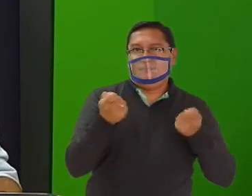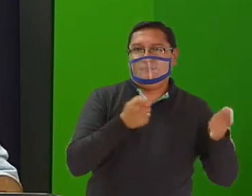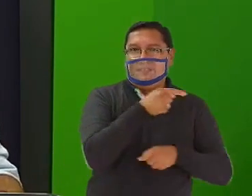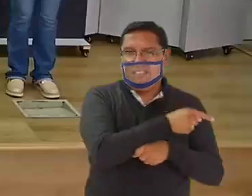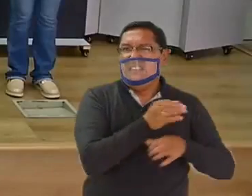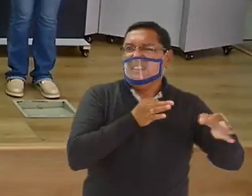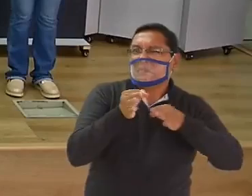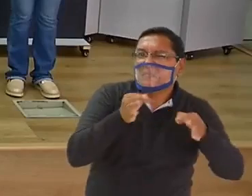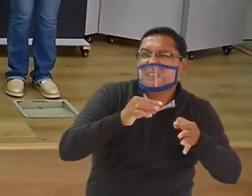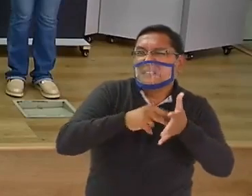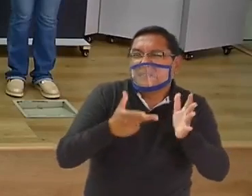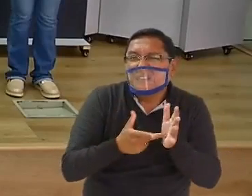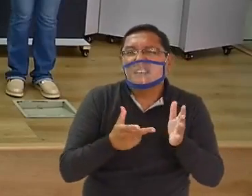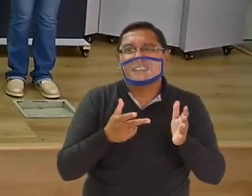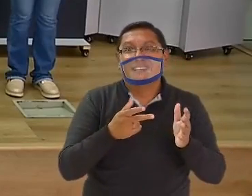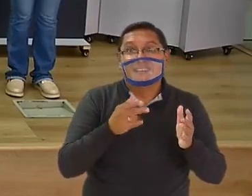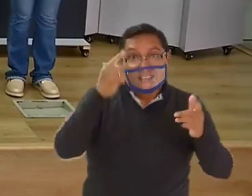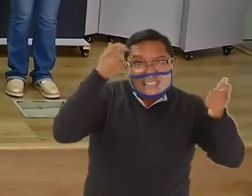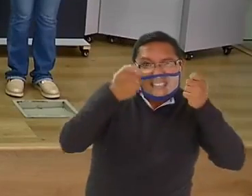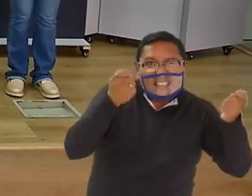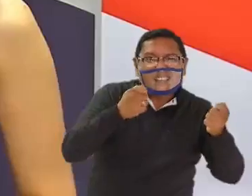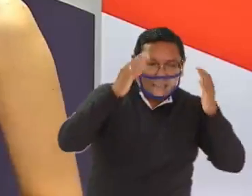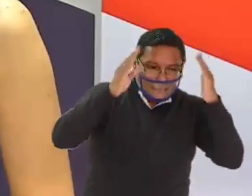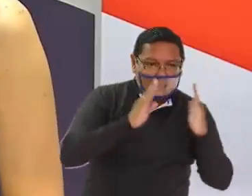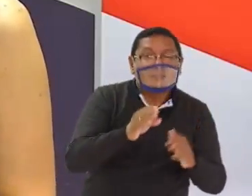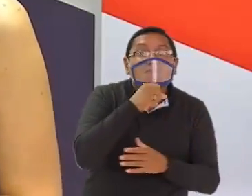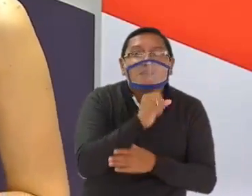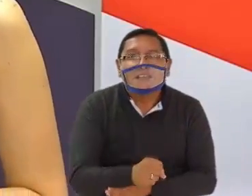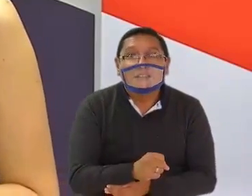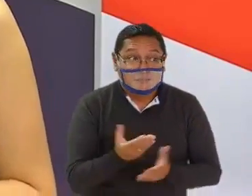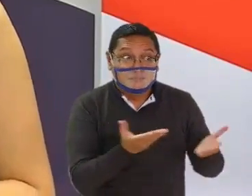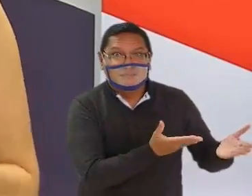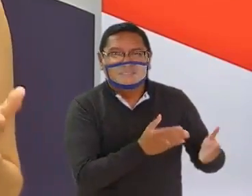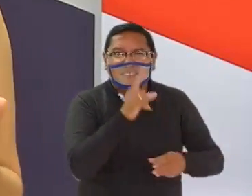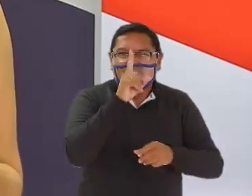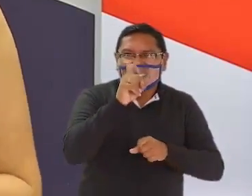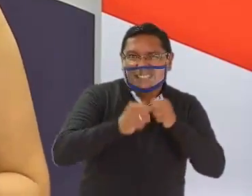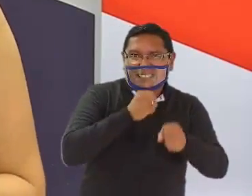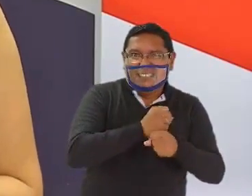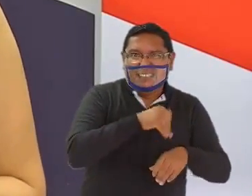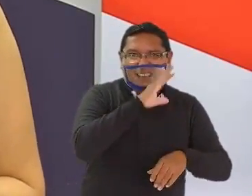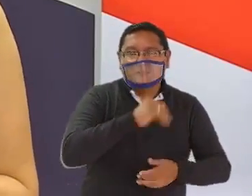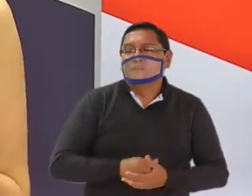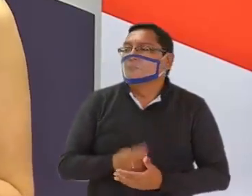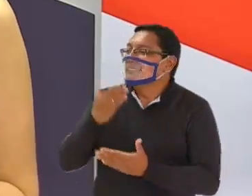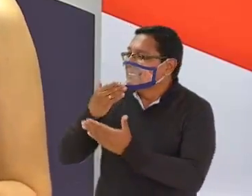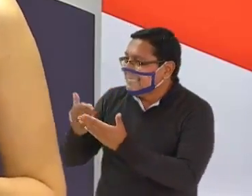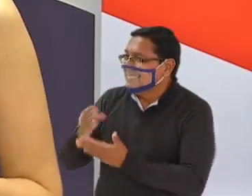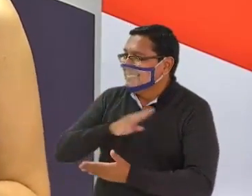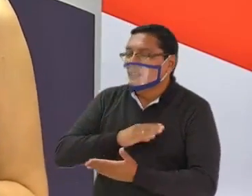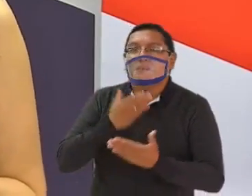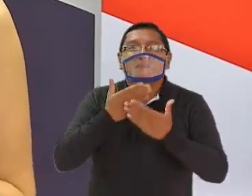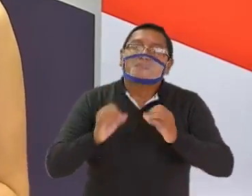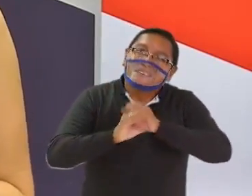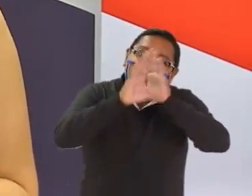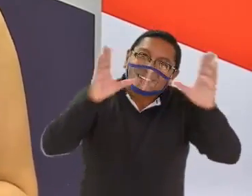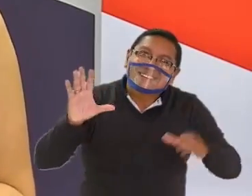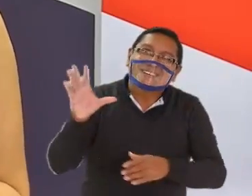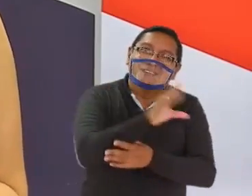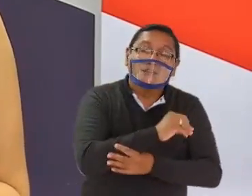propósito cómo va la estrategia Más 60. Muchísimas gracias, señor alcalde. Buenos días para todos. Como usted lo ha mencionado en